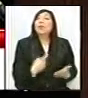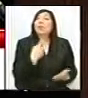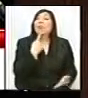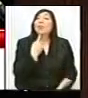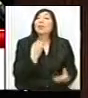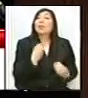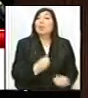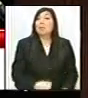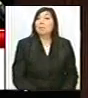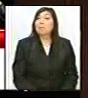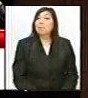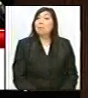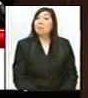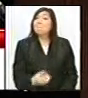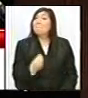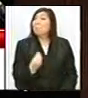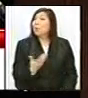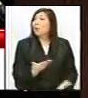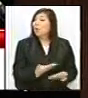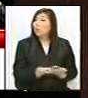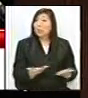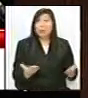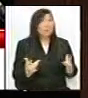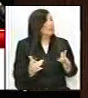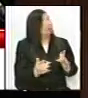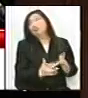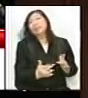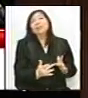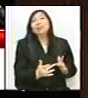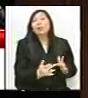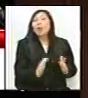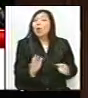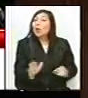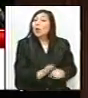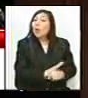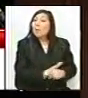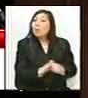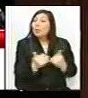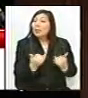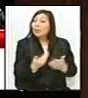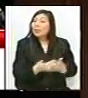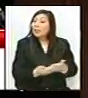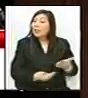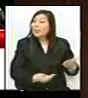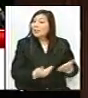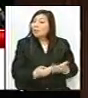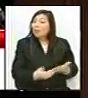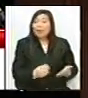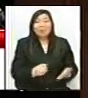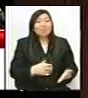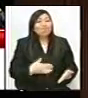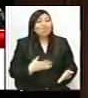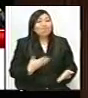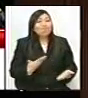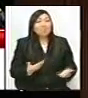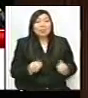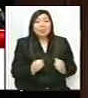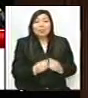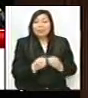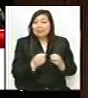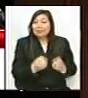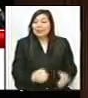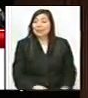hipótesis? Porque al no haberse identificado de manera completa los datos del expediente, no es posible formular con